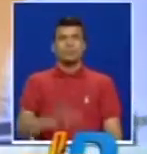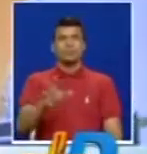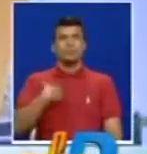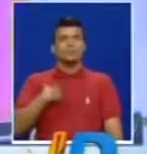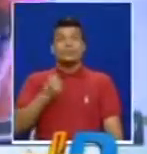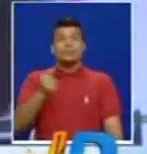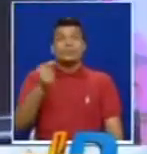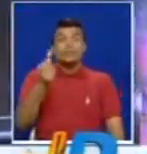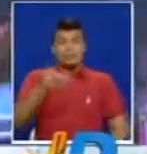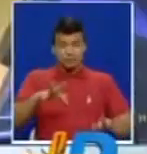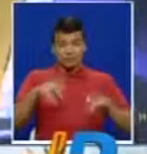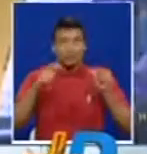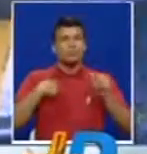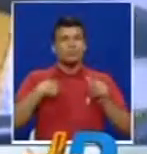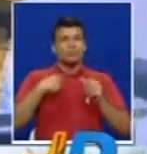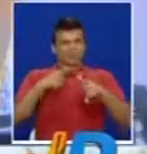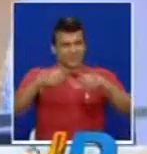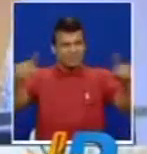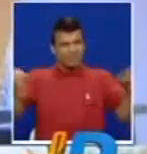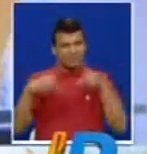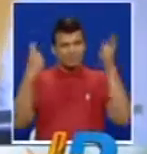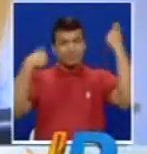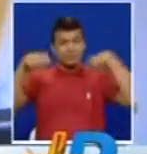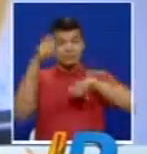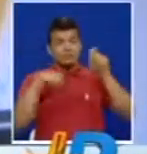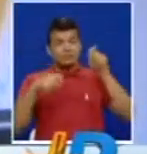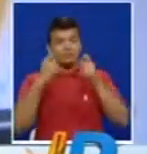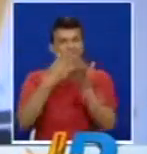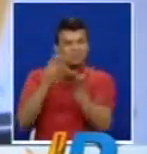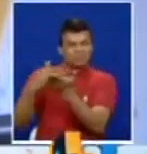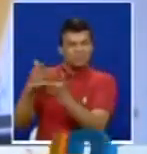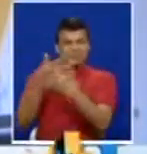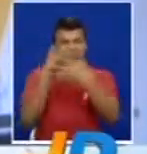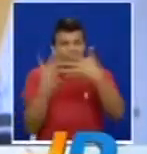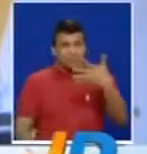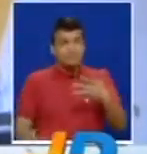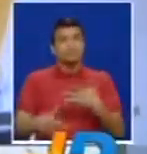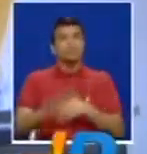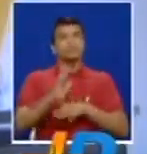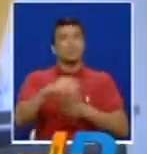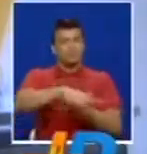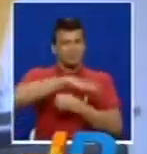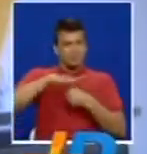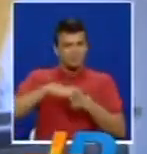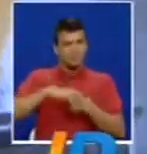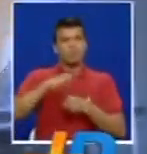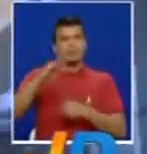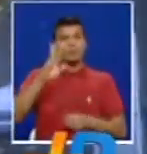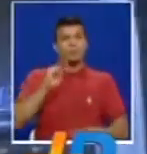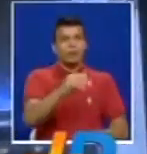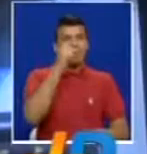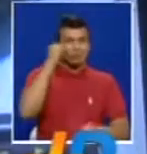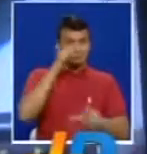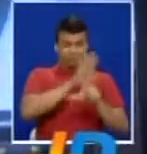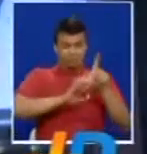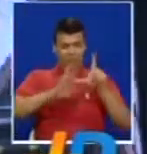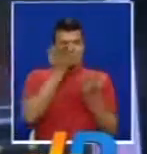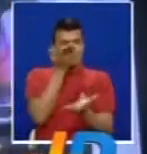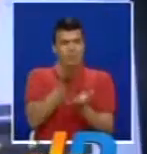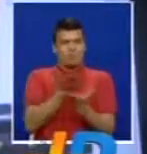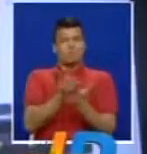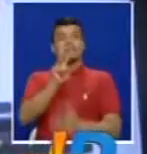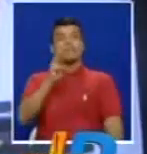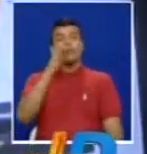a una compraventa a plena luz del día en el barrio El Cascadal de Buenaventura quedó grabado en el video de una cámara de seguridad. En la imagen se ve cómo